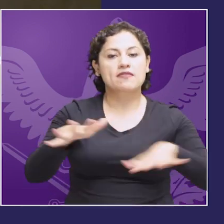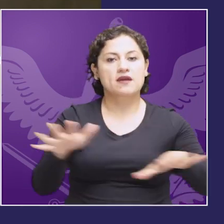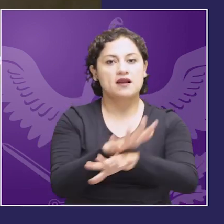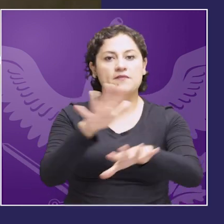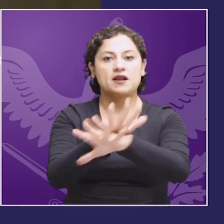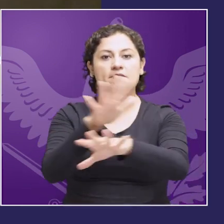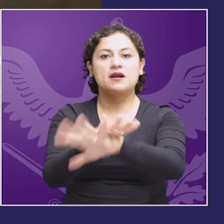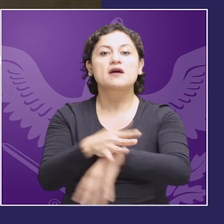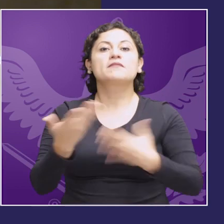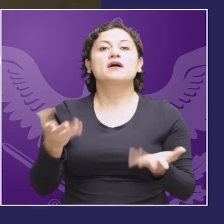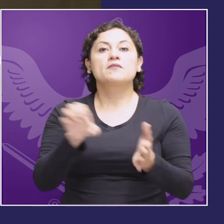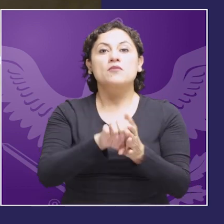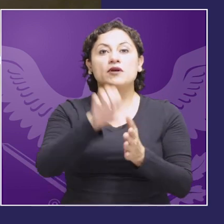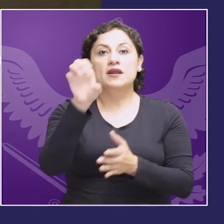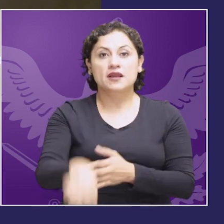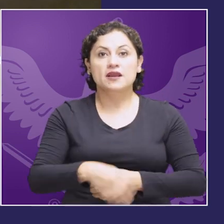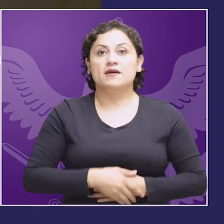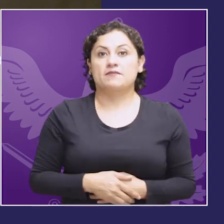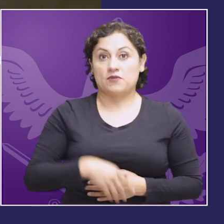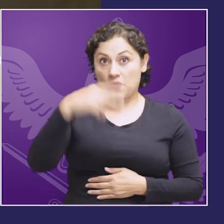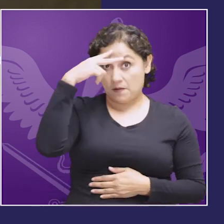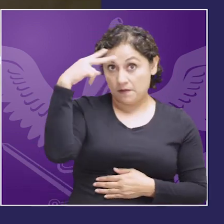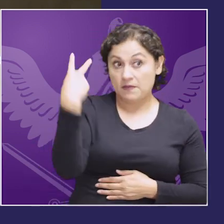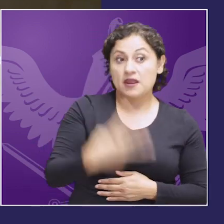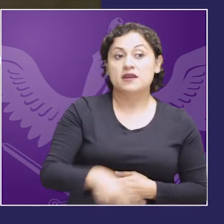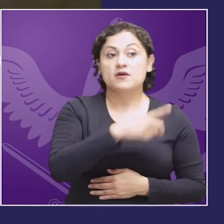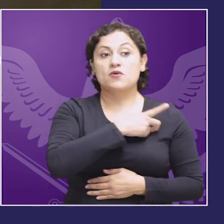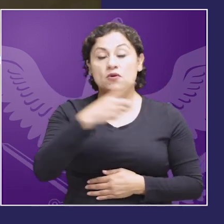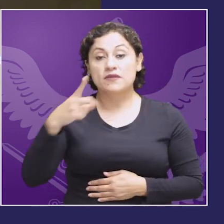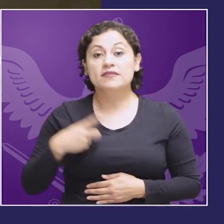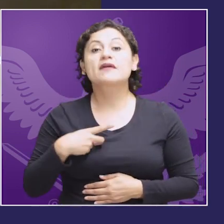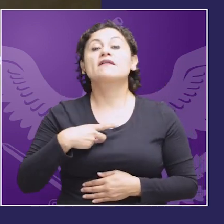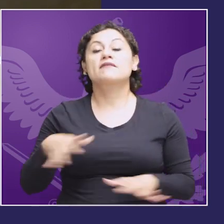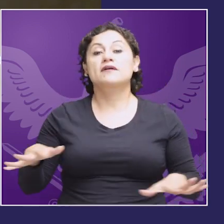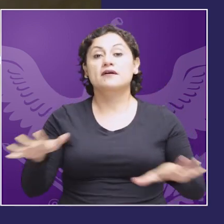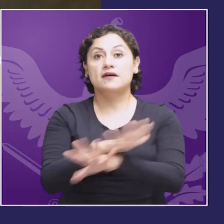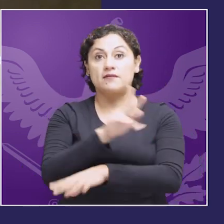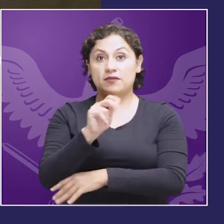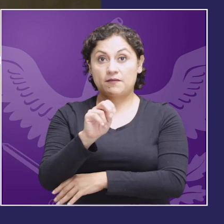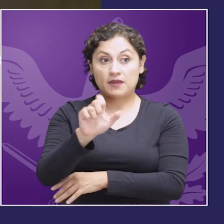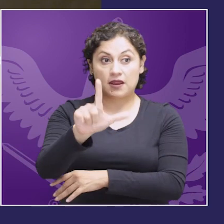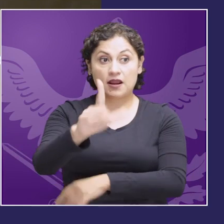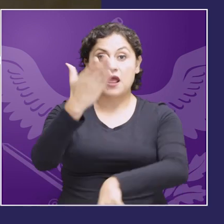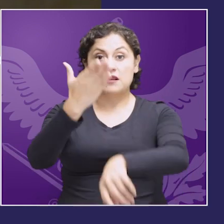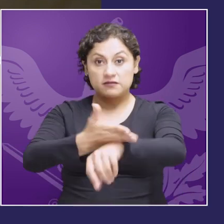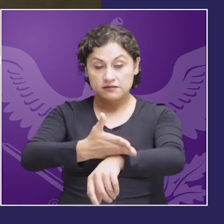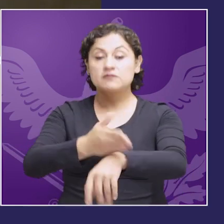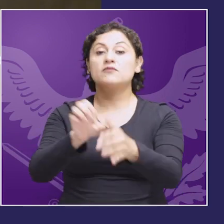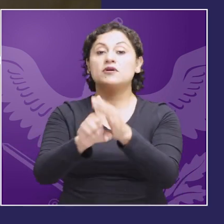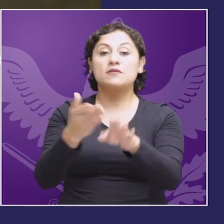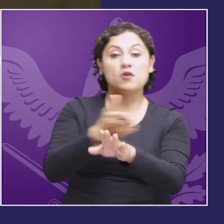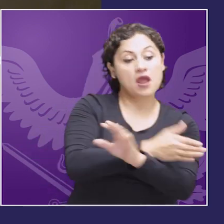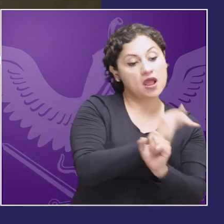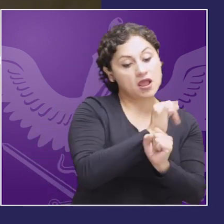tampoco perder la fe en el derecho como instrumento de cambio social. Hay muchas cosas aún que pueden hacerse a